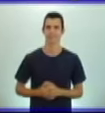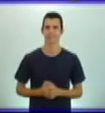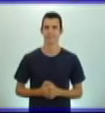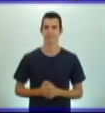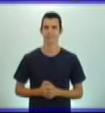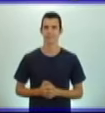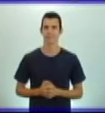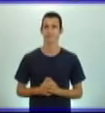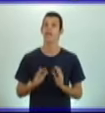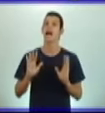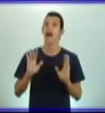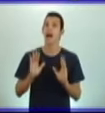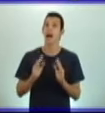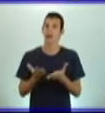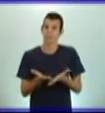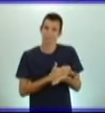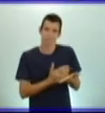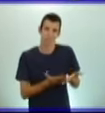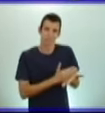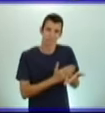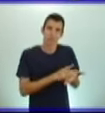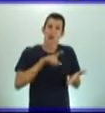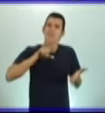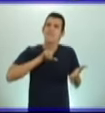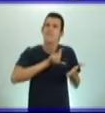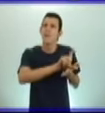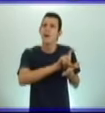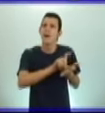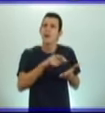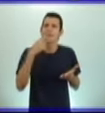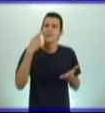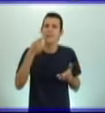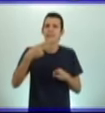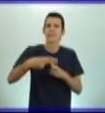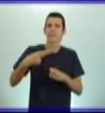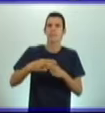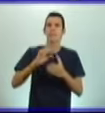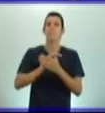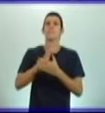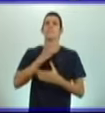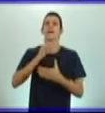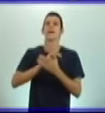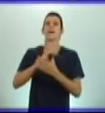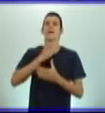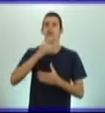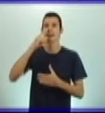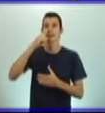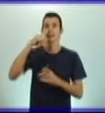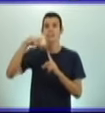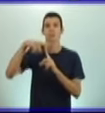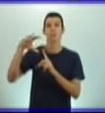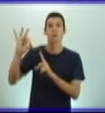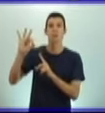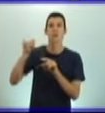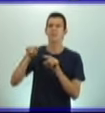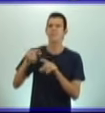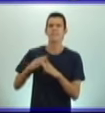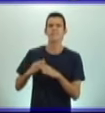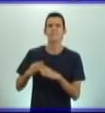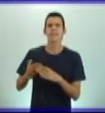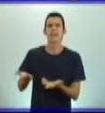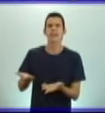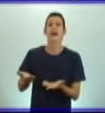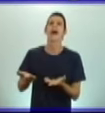el memento se encuentra en la parte posterior del libro. Ahí los puntos 17 y 18